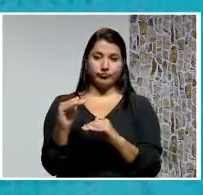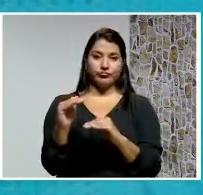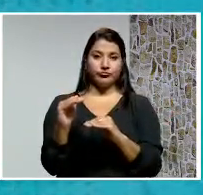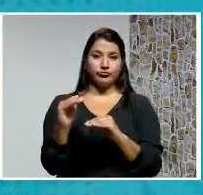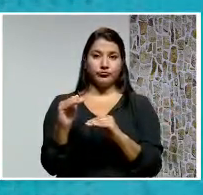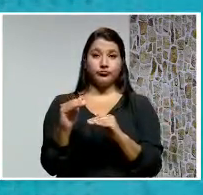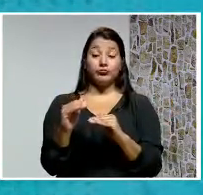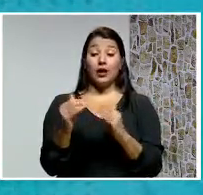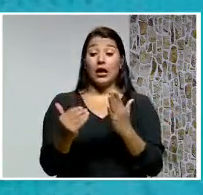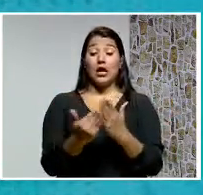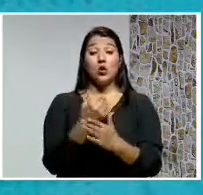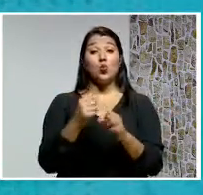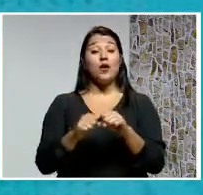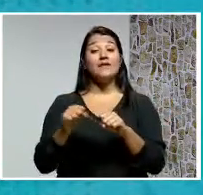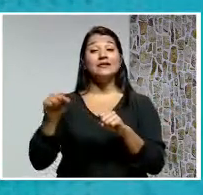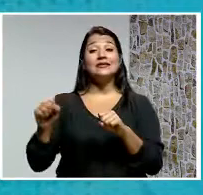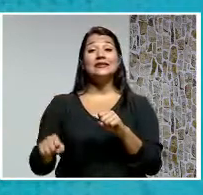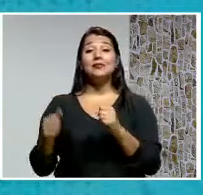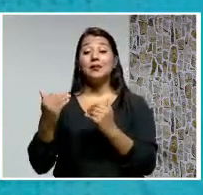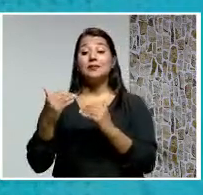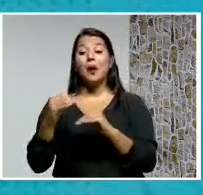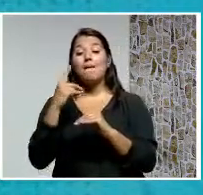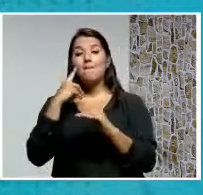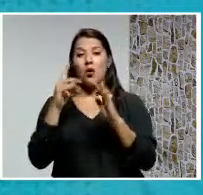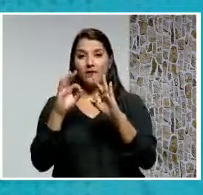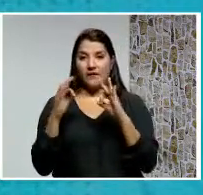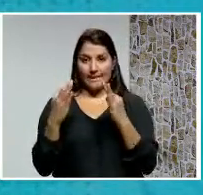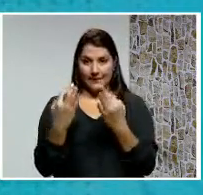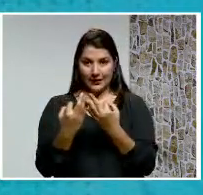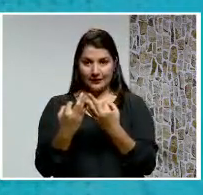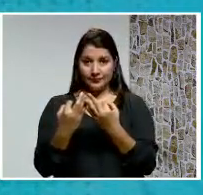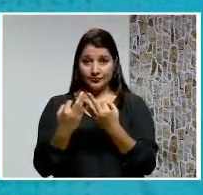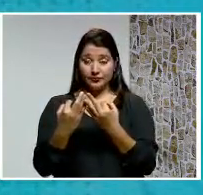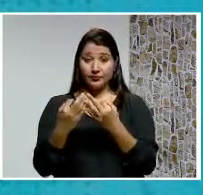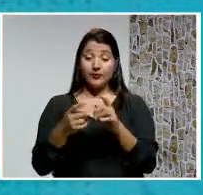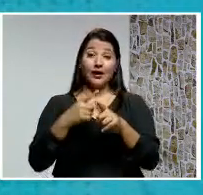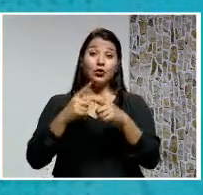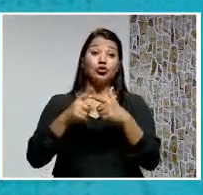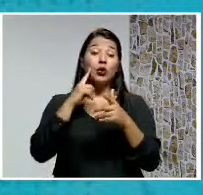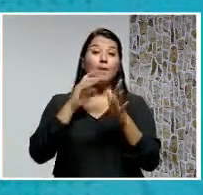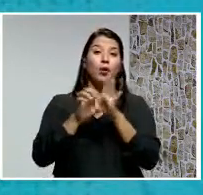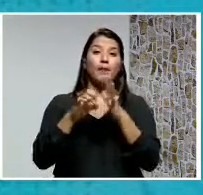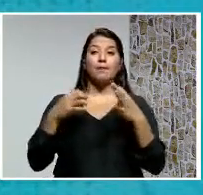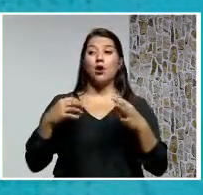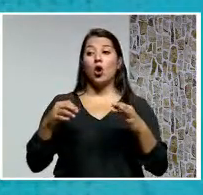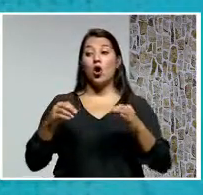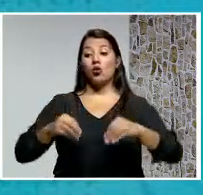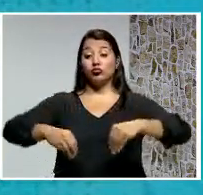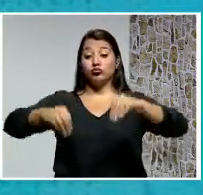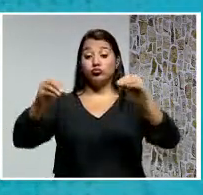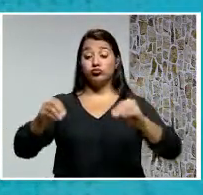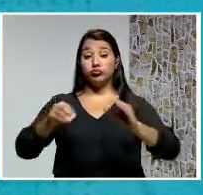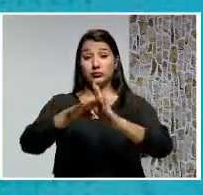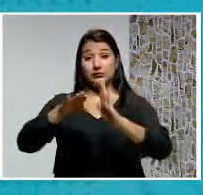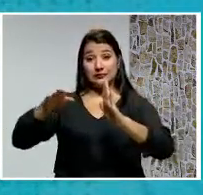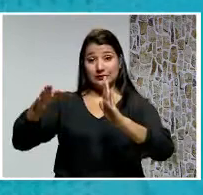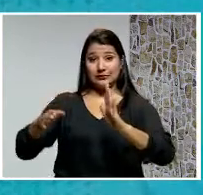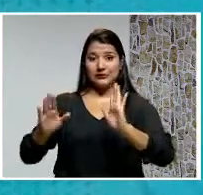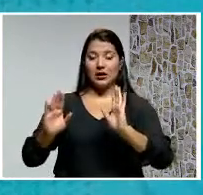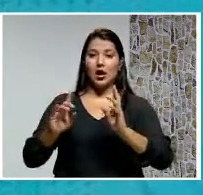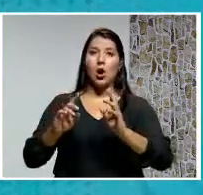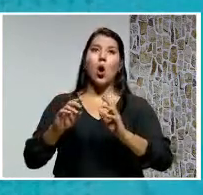El sistema nuevo lo que restringe es por familias. Entonces, lo que es ropa cama restringe, por ejemplo, 24,